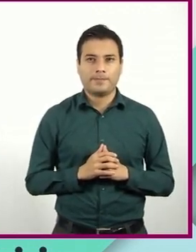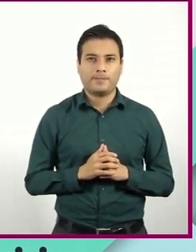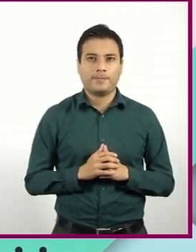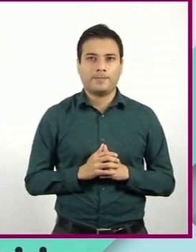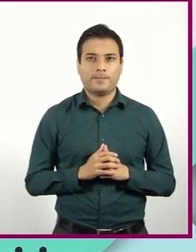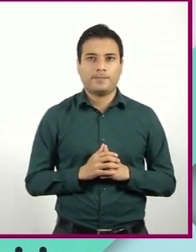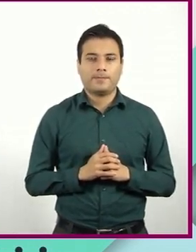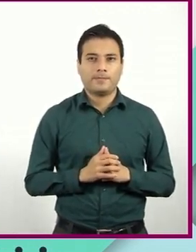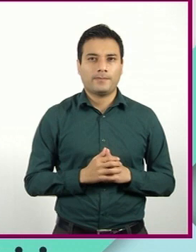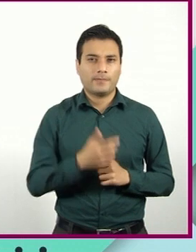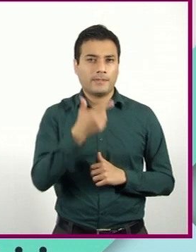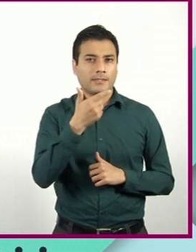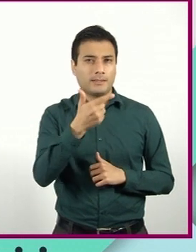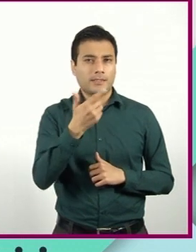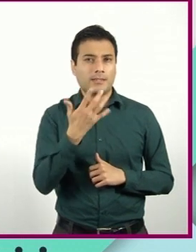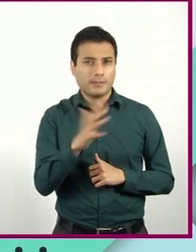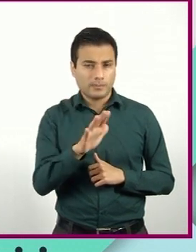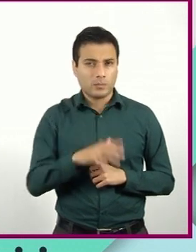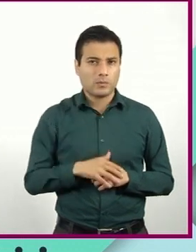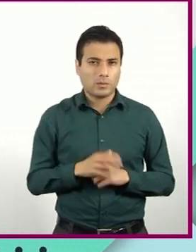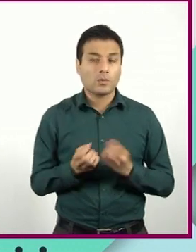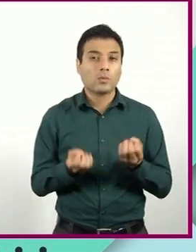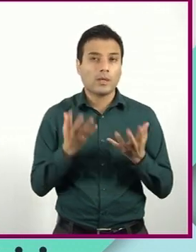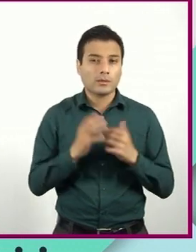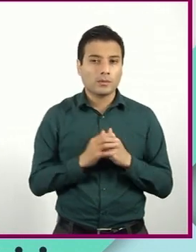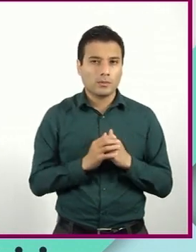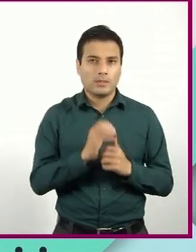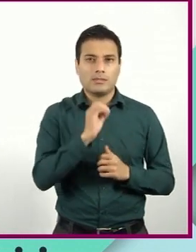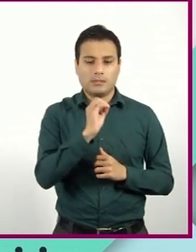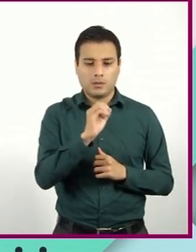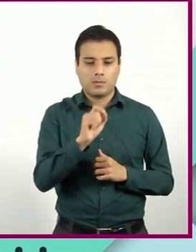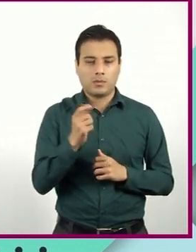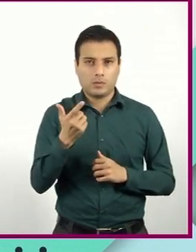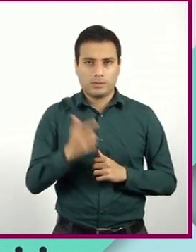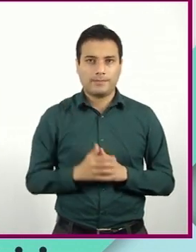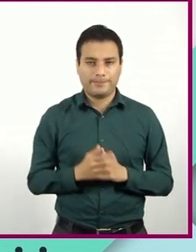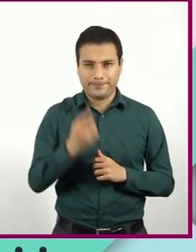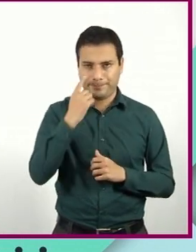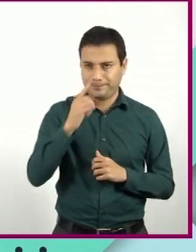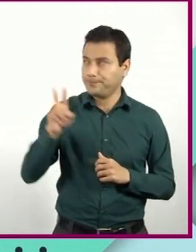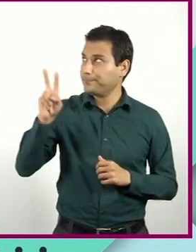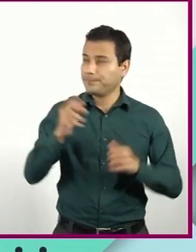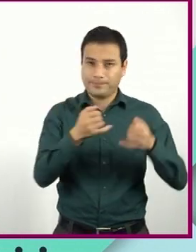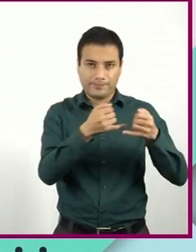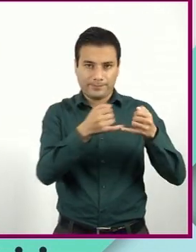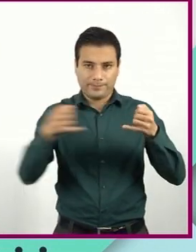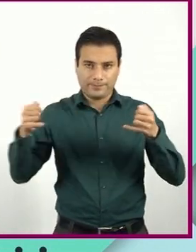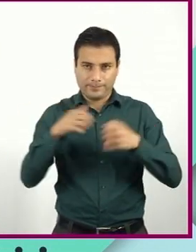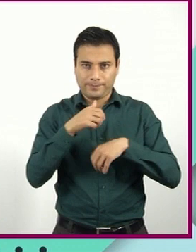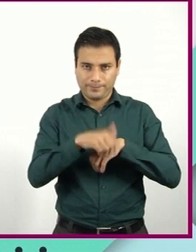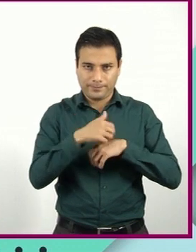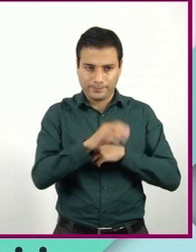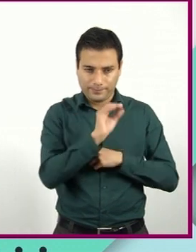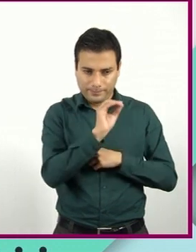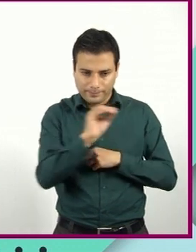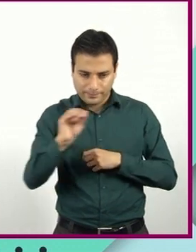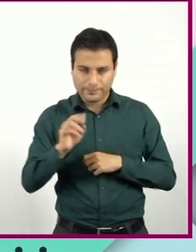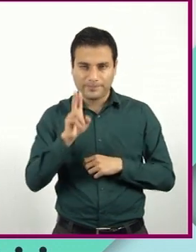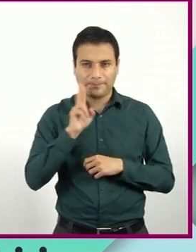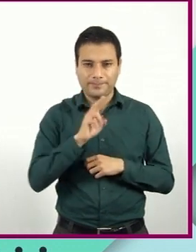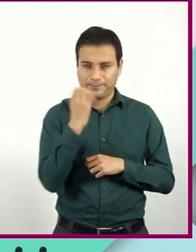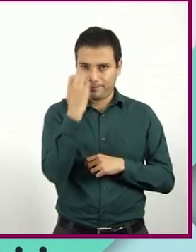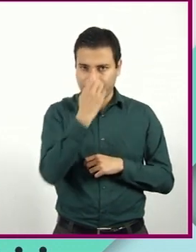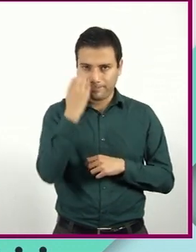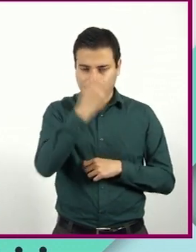0.875 y 7/10 es 0.7. Identificamos los números en la recta numérica. Por lo